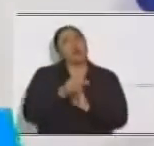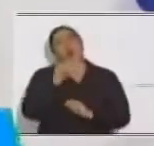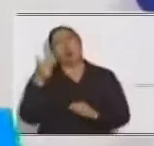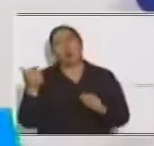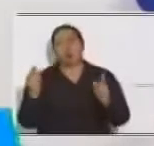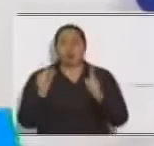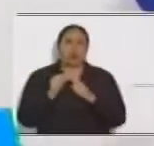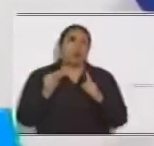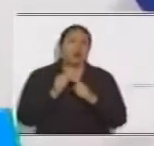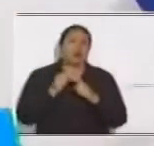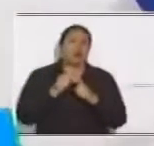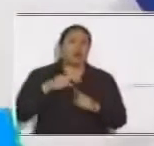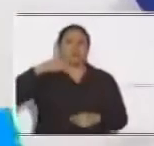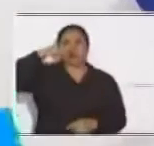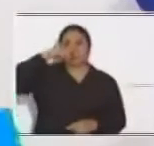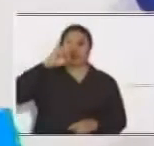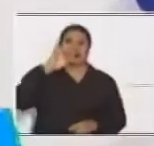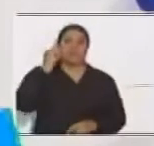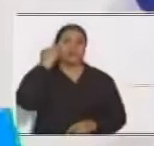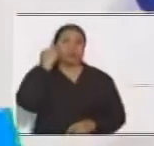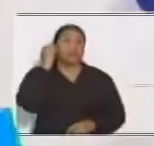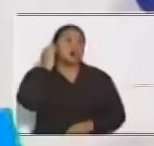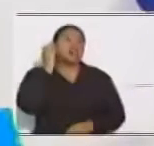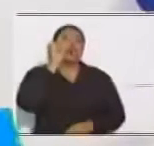en trigono.